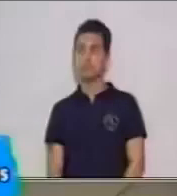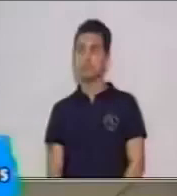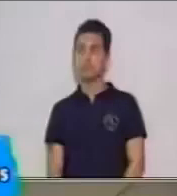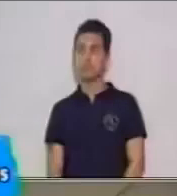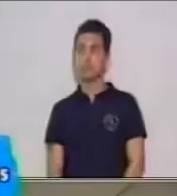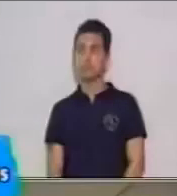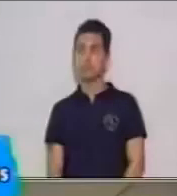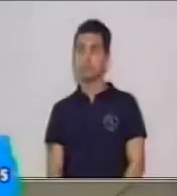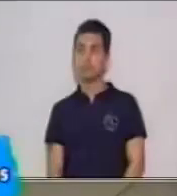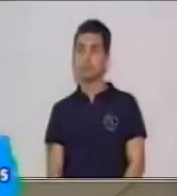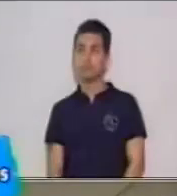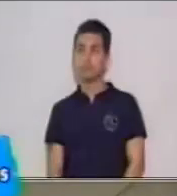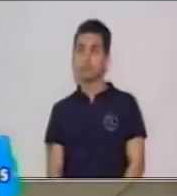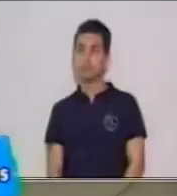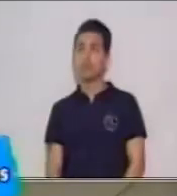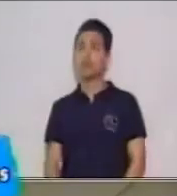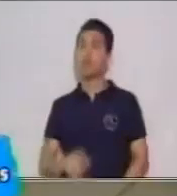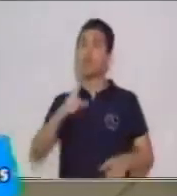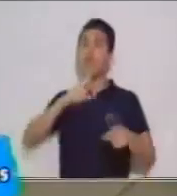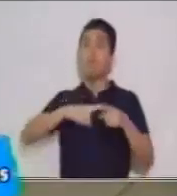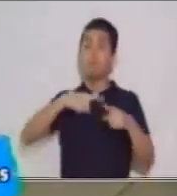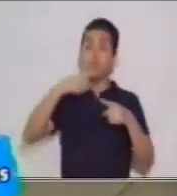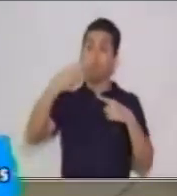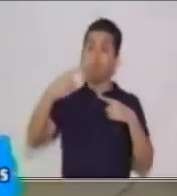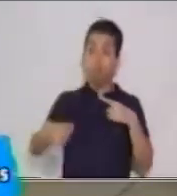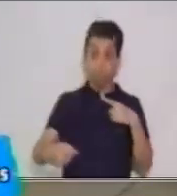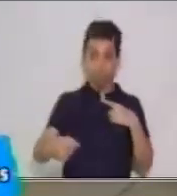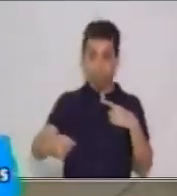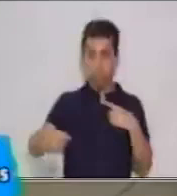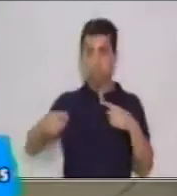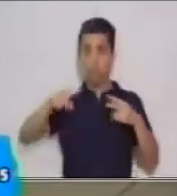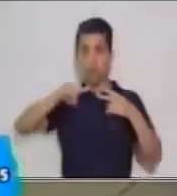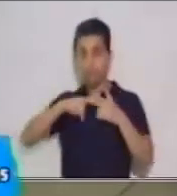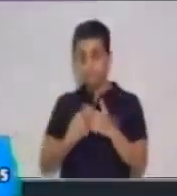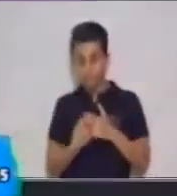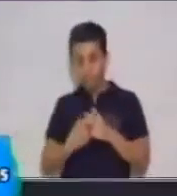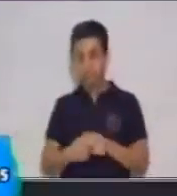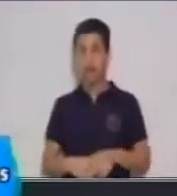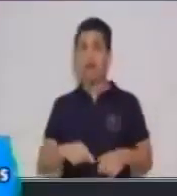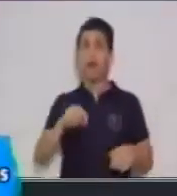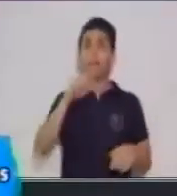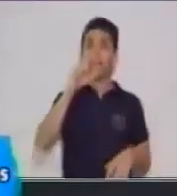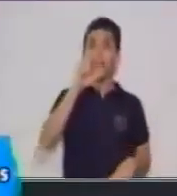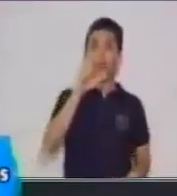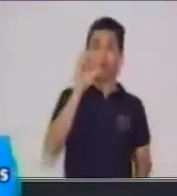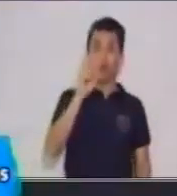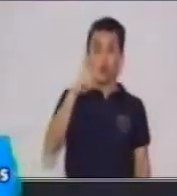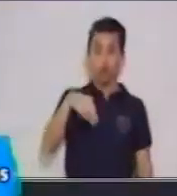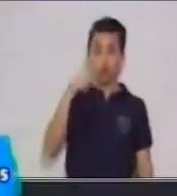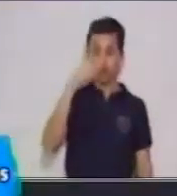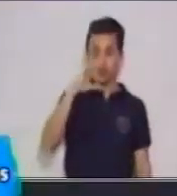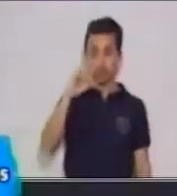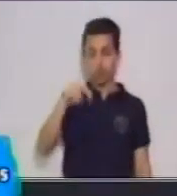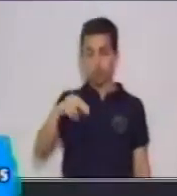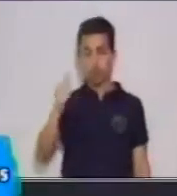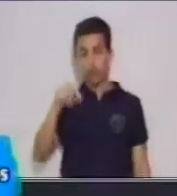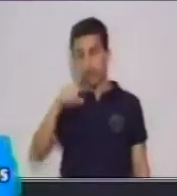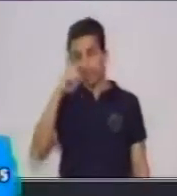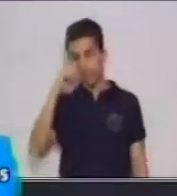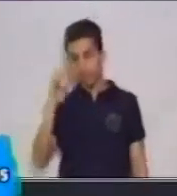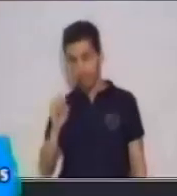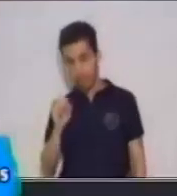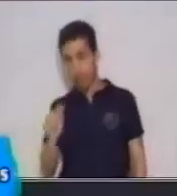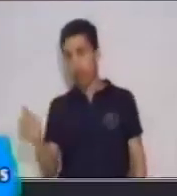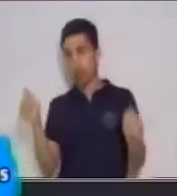llama sílaba directa, cuando inicia con una consonante. Ahora